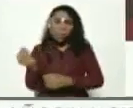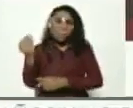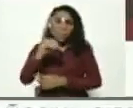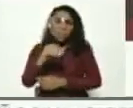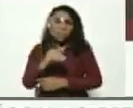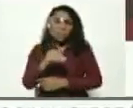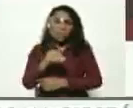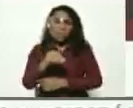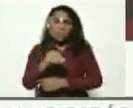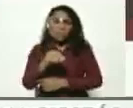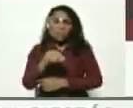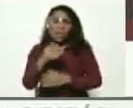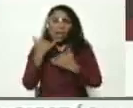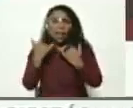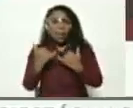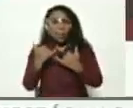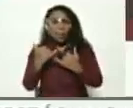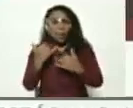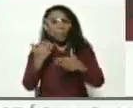obstante, vamos a ensayar